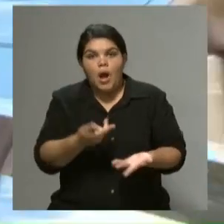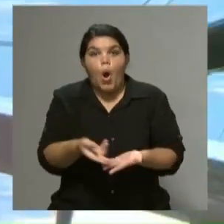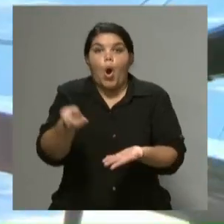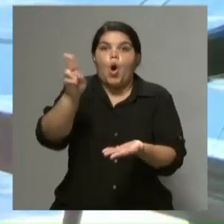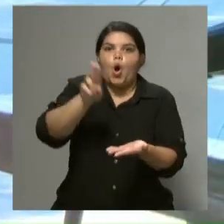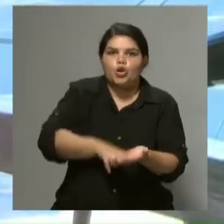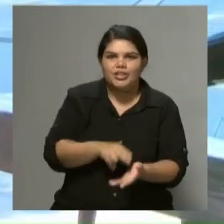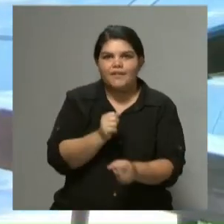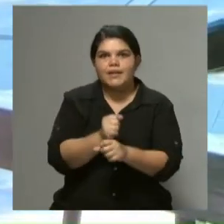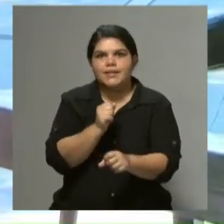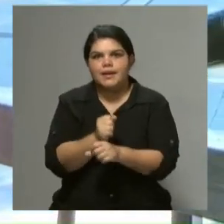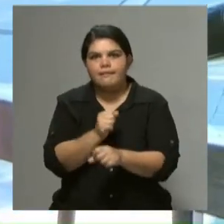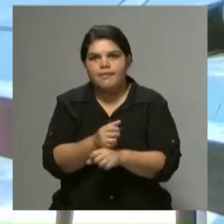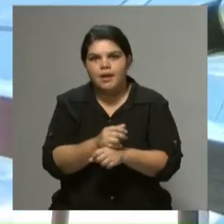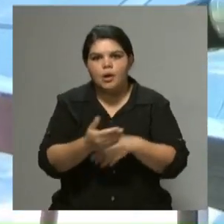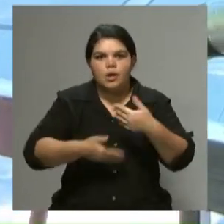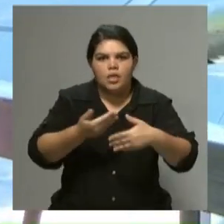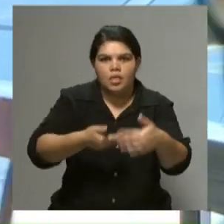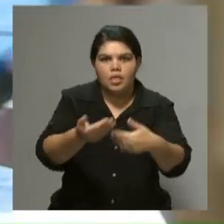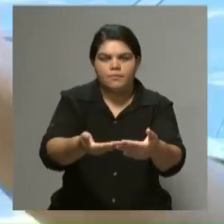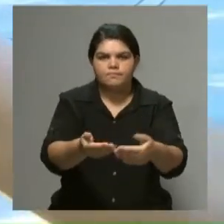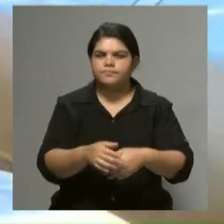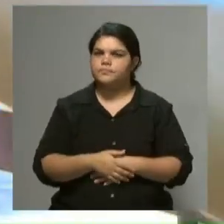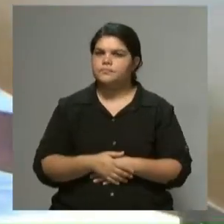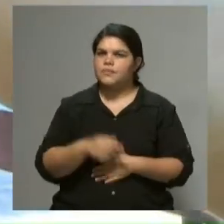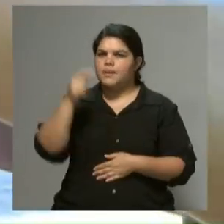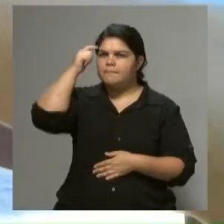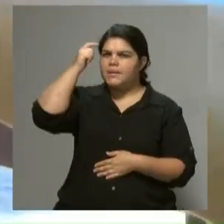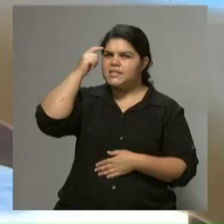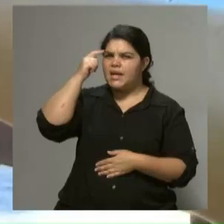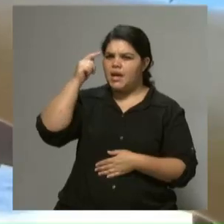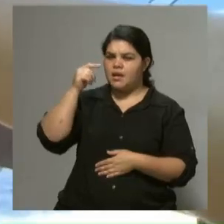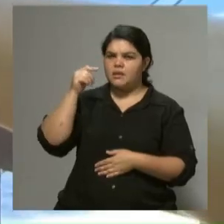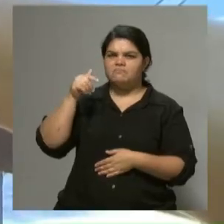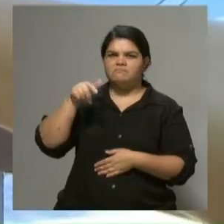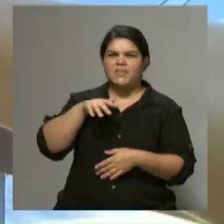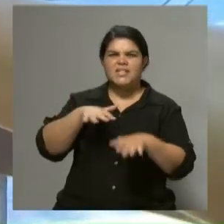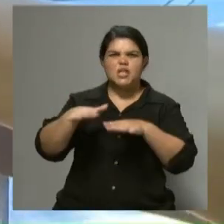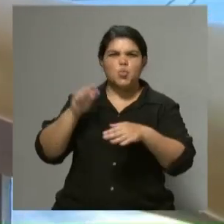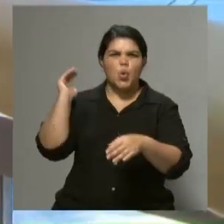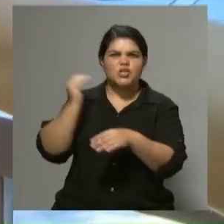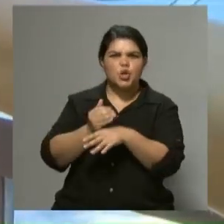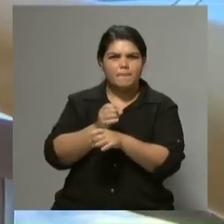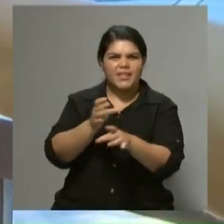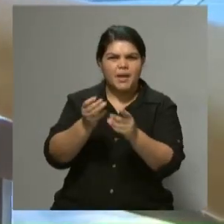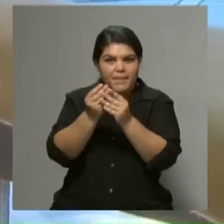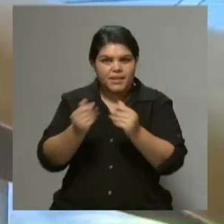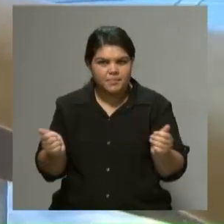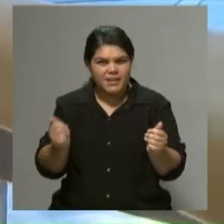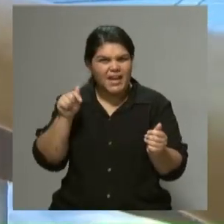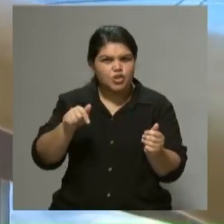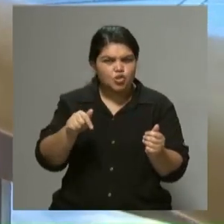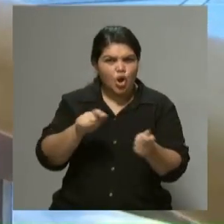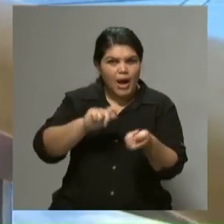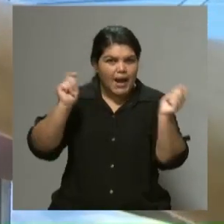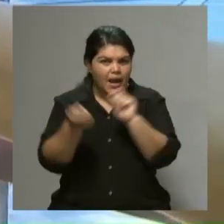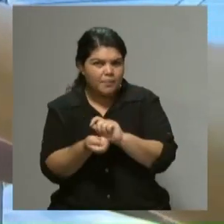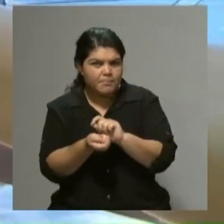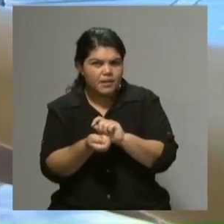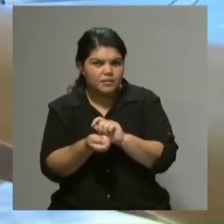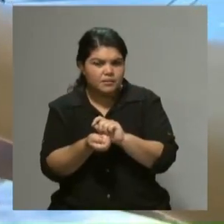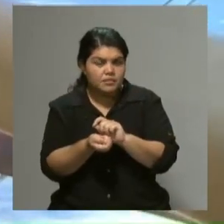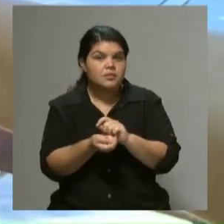¿Crees que han cambiado las condiciones después de la pandemia? Sí, demasiado, demasiado y muy, muy duro para todos, no solamente para mí, yo sé que para